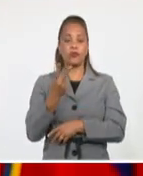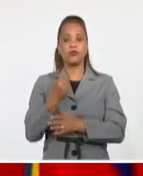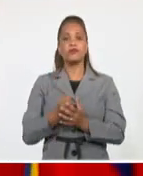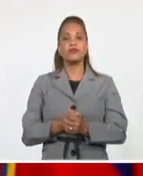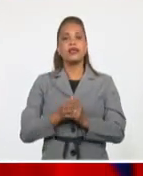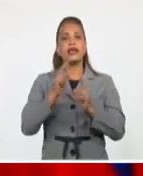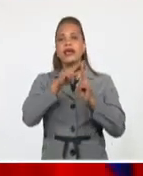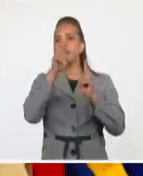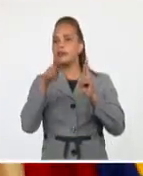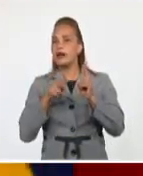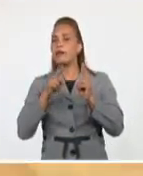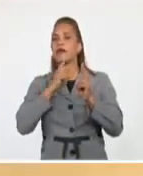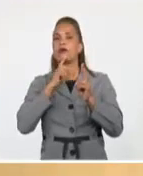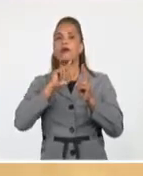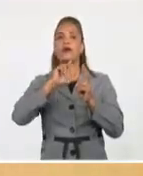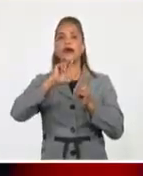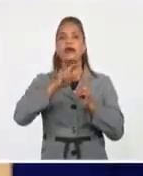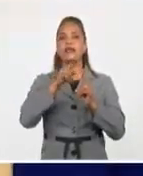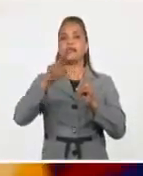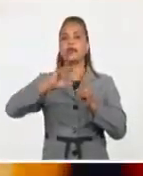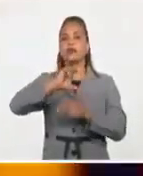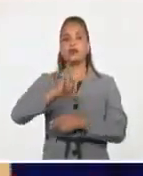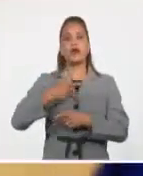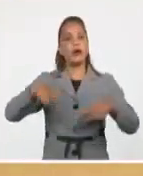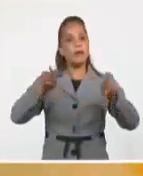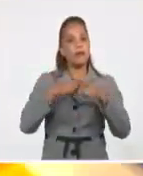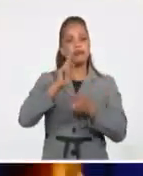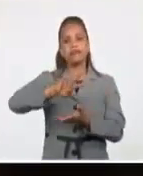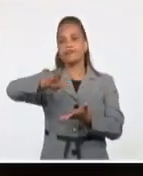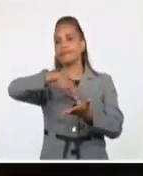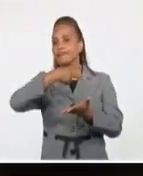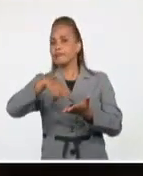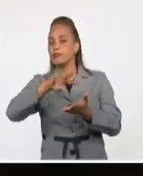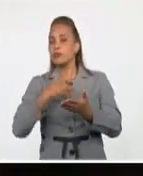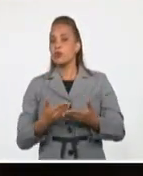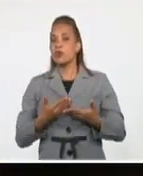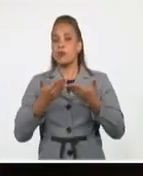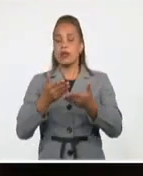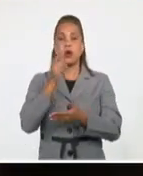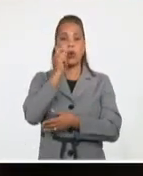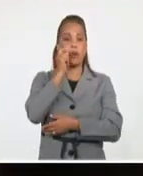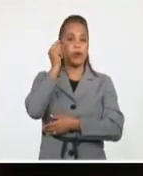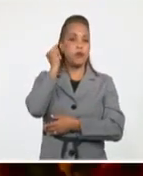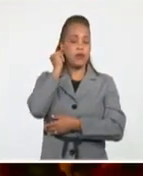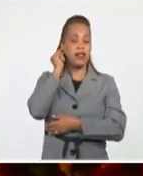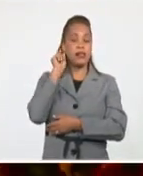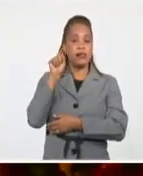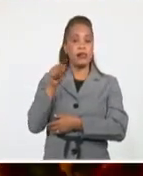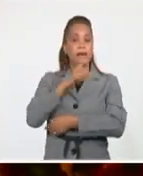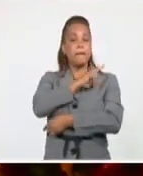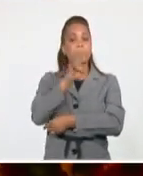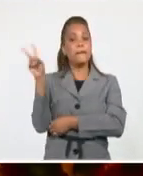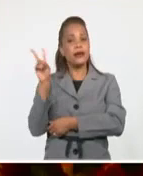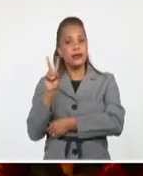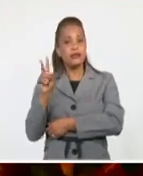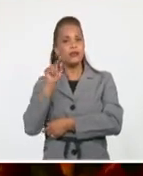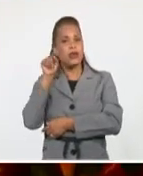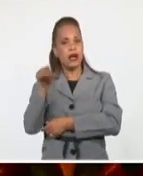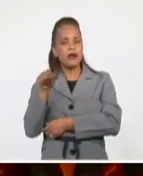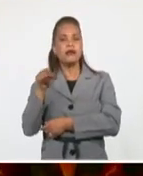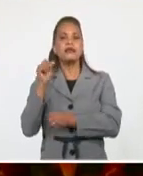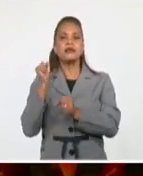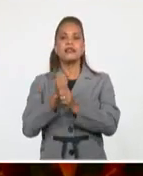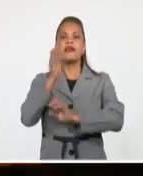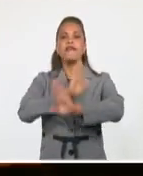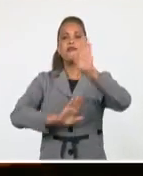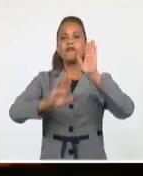la música y la danza para rendir homenaje a los hombres y mujeres que en la República Bolivariana defienden el derecho del